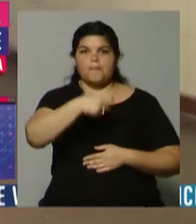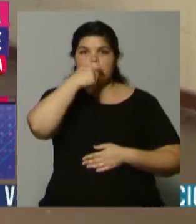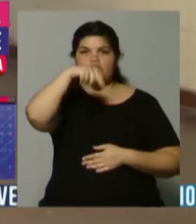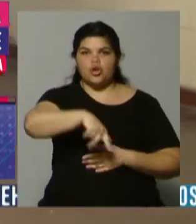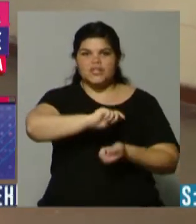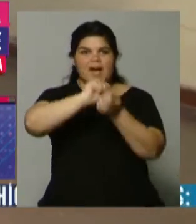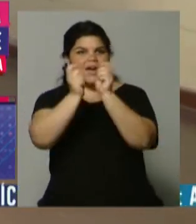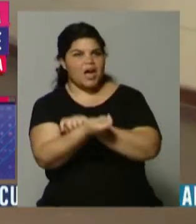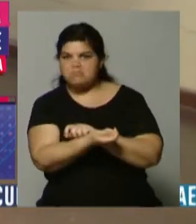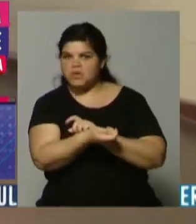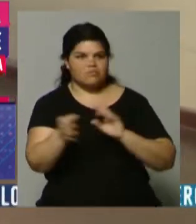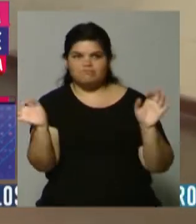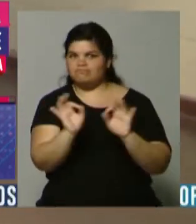mínimo